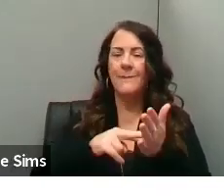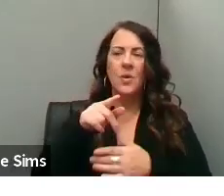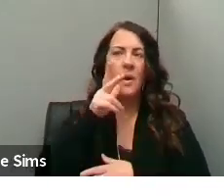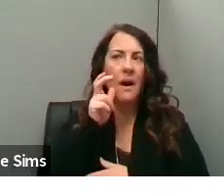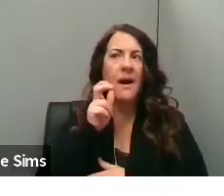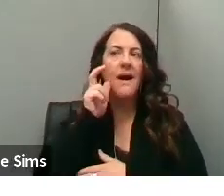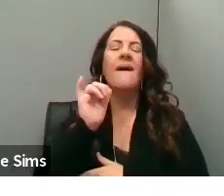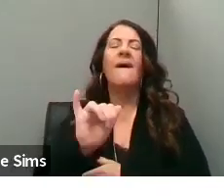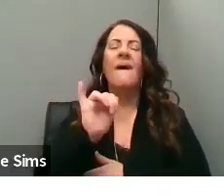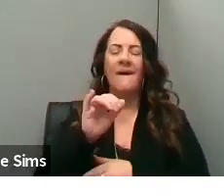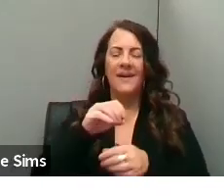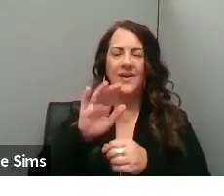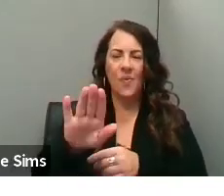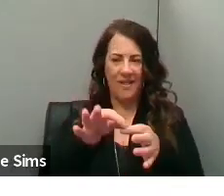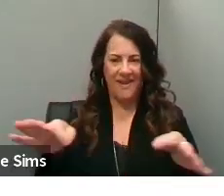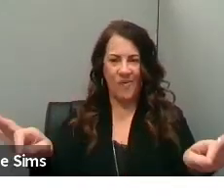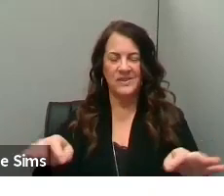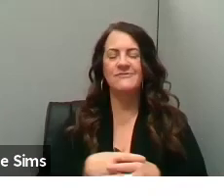the language of your choice.